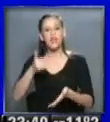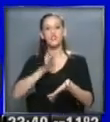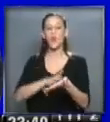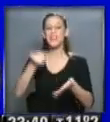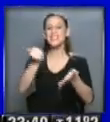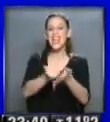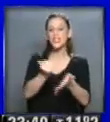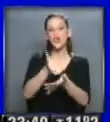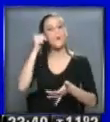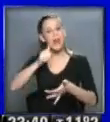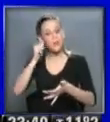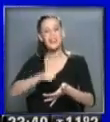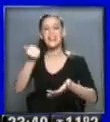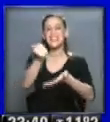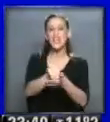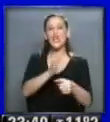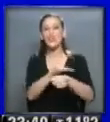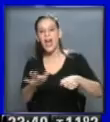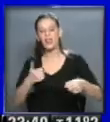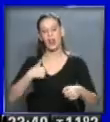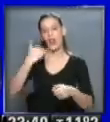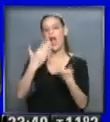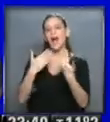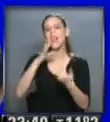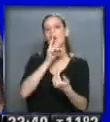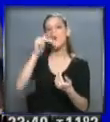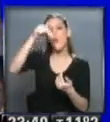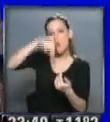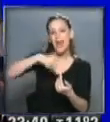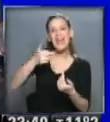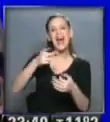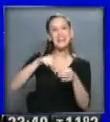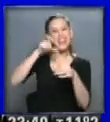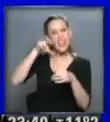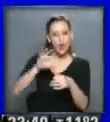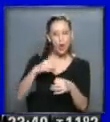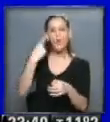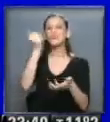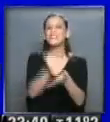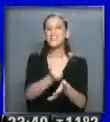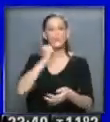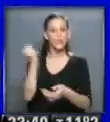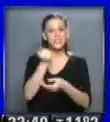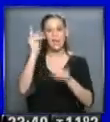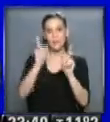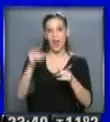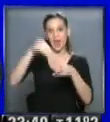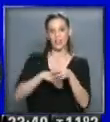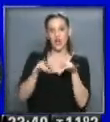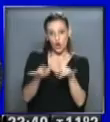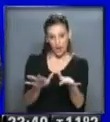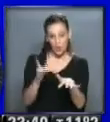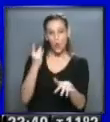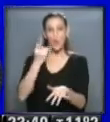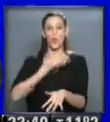sellos de tandil nosotros hablamos con juan artero él es de óscar y es uno de los sellos que está dentro de esta red hyung buscar